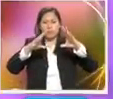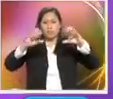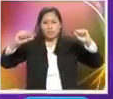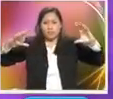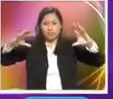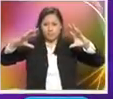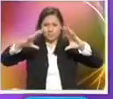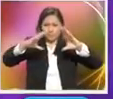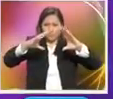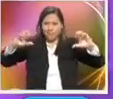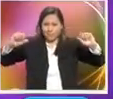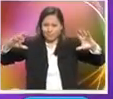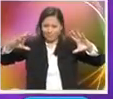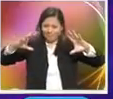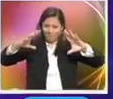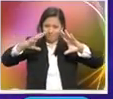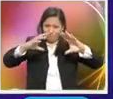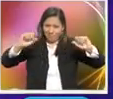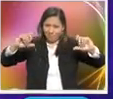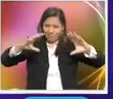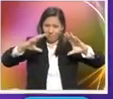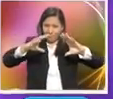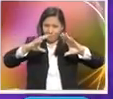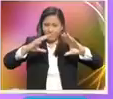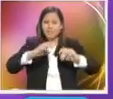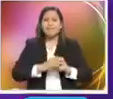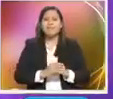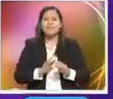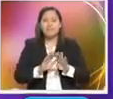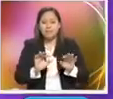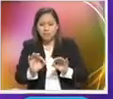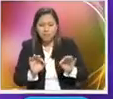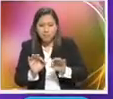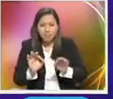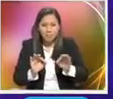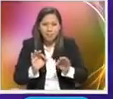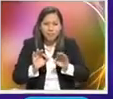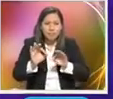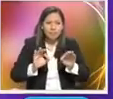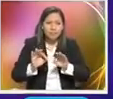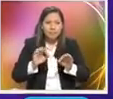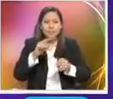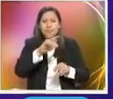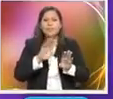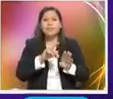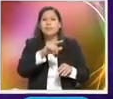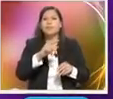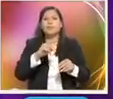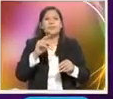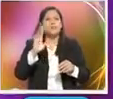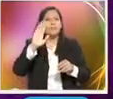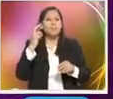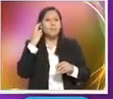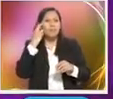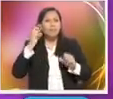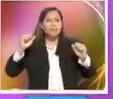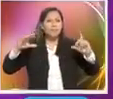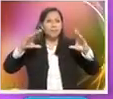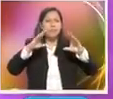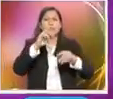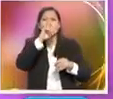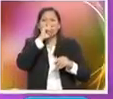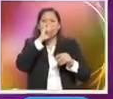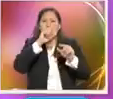hace el artista a través de procesos digitales para crear esta plasticidad sonora. Como puedes